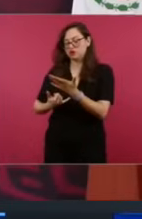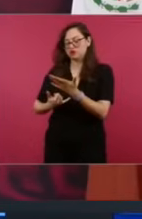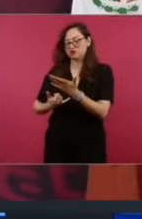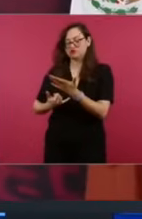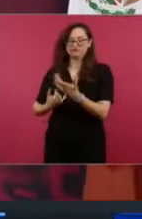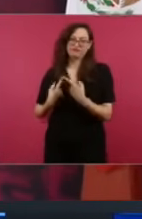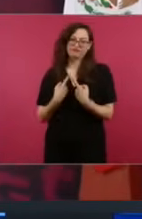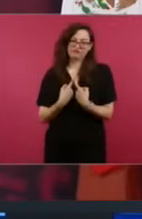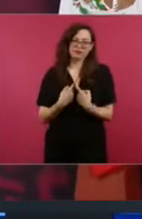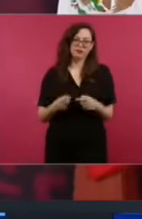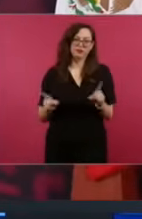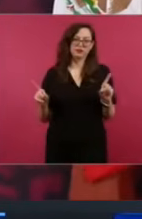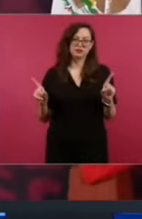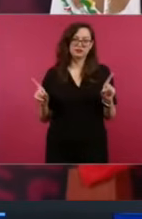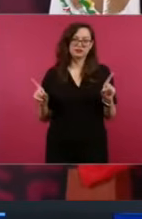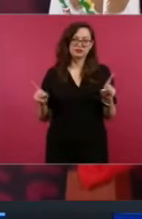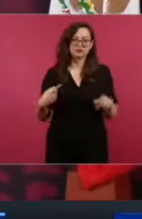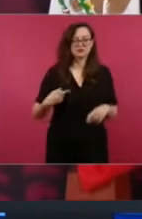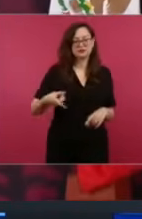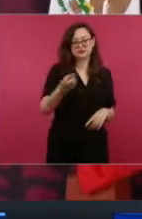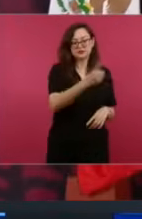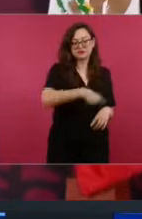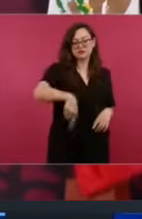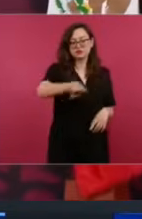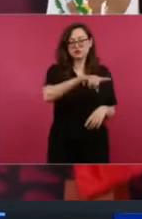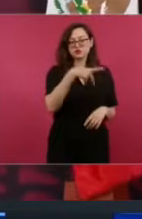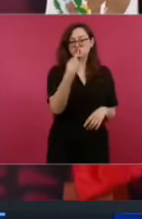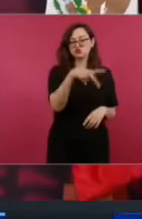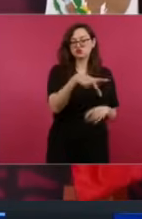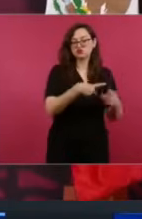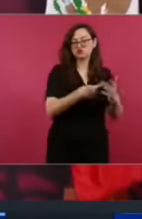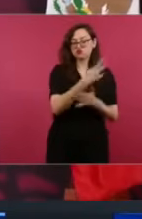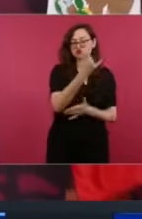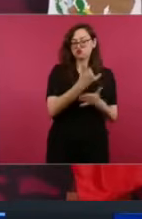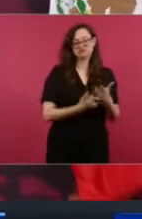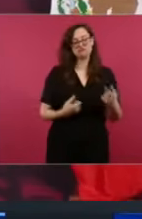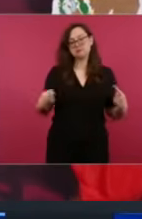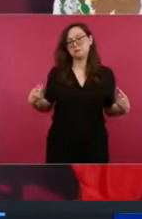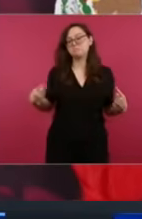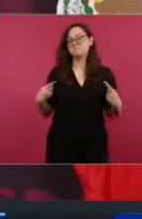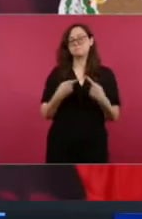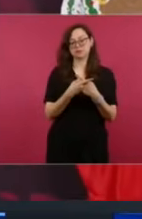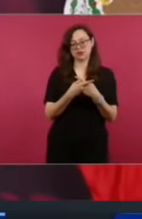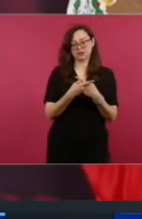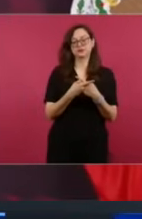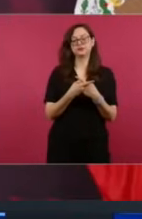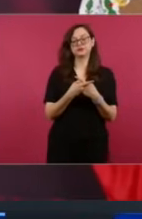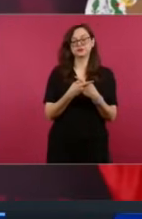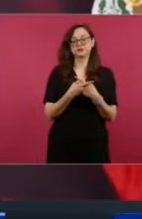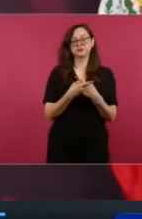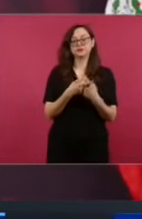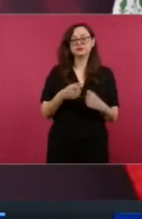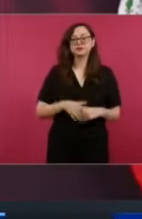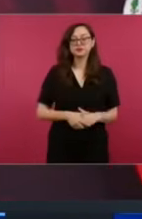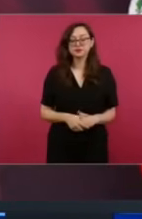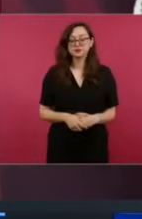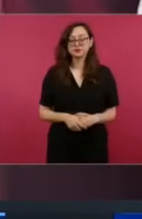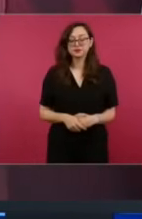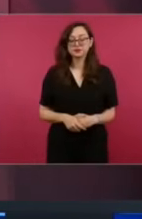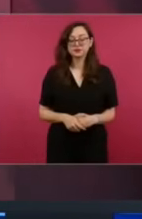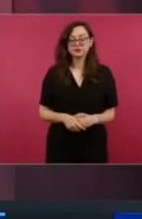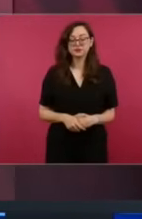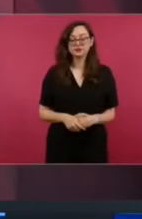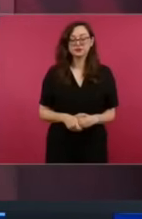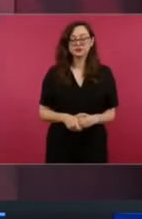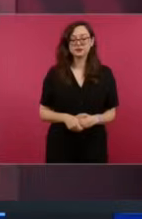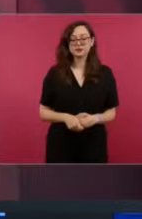no podemos coordinarnos, es más, molesta con los que hicieron el escándalo, el montaje. Luego resulta que lo único que